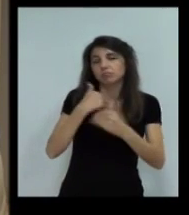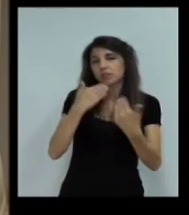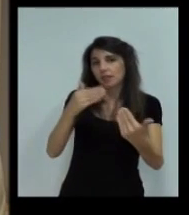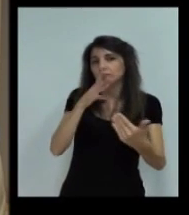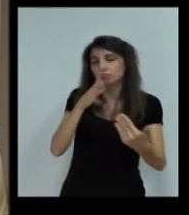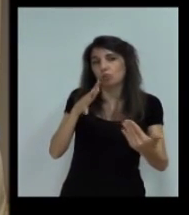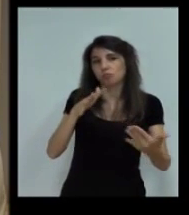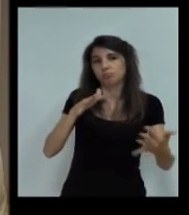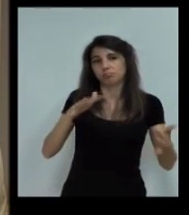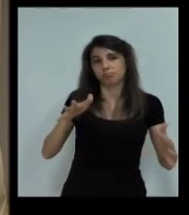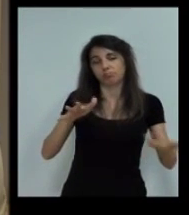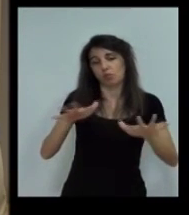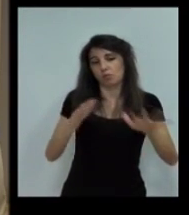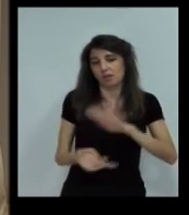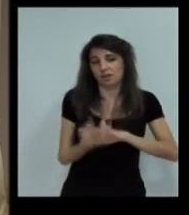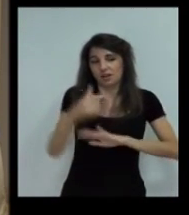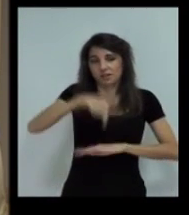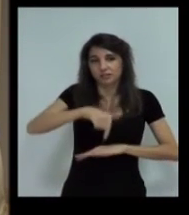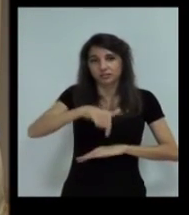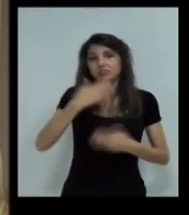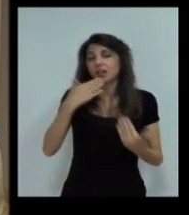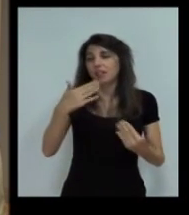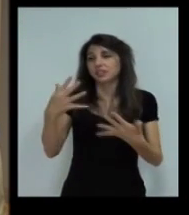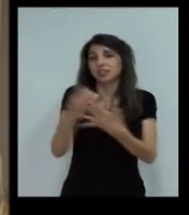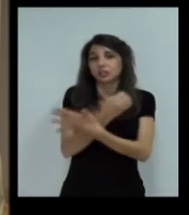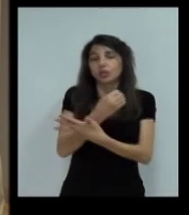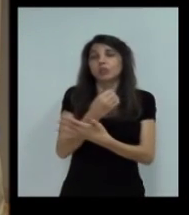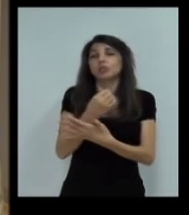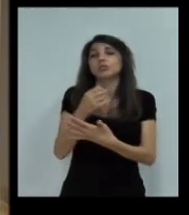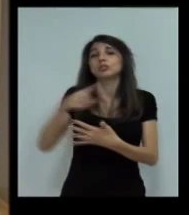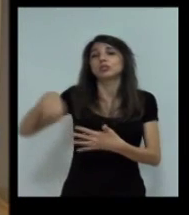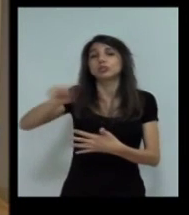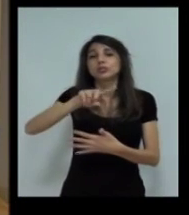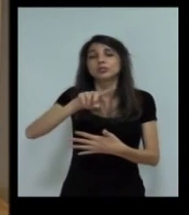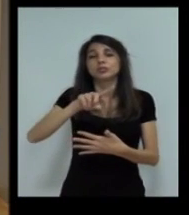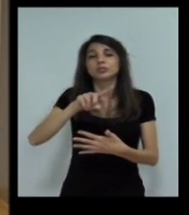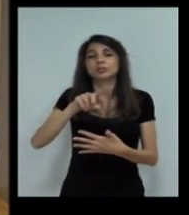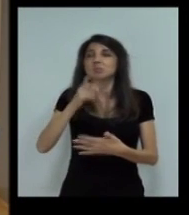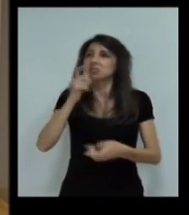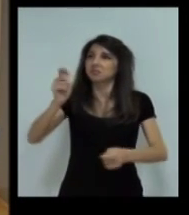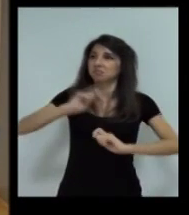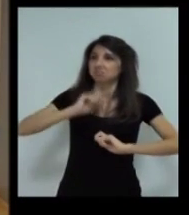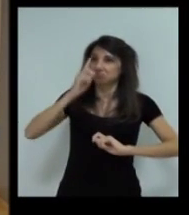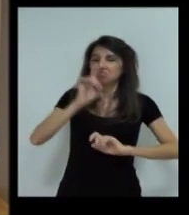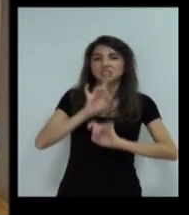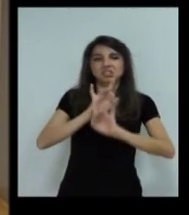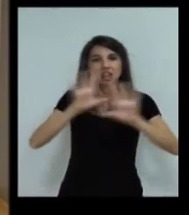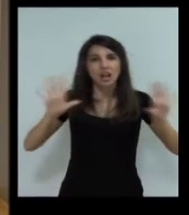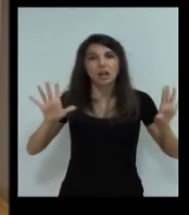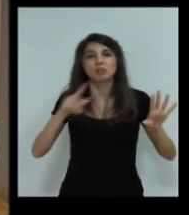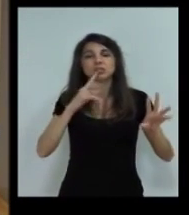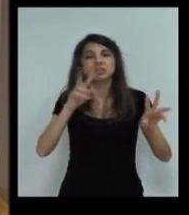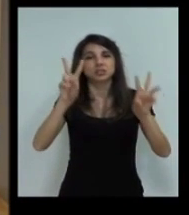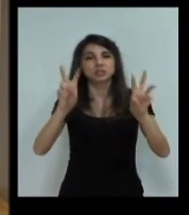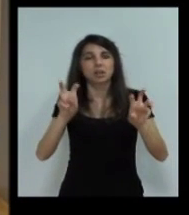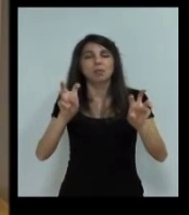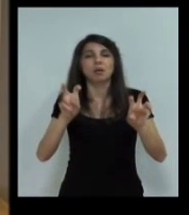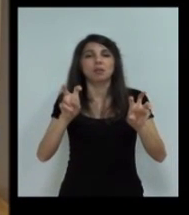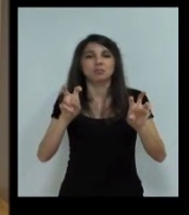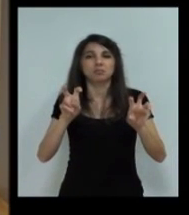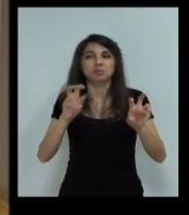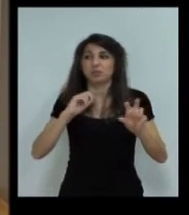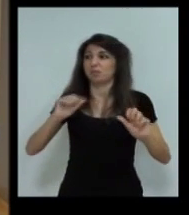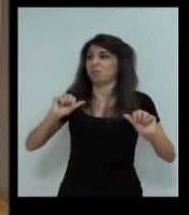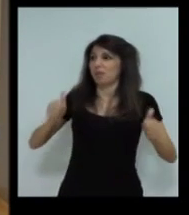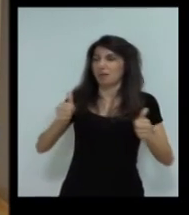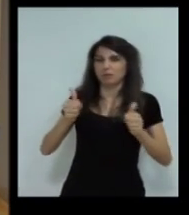esto. Gracias a vosotros, sobre todo, los que nos habéis aportado algo de luz en todo este tema, todo este galimatías, que como empezamos la conversación